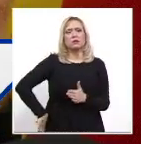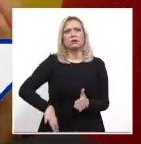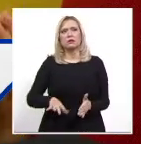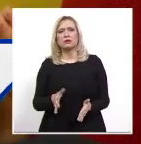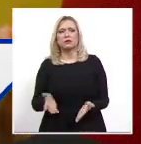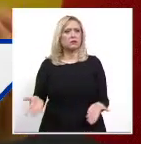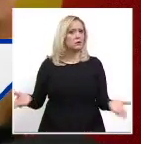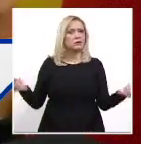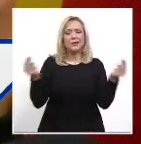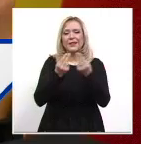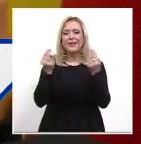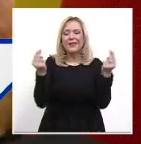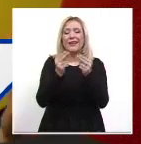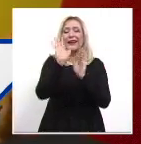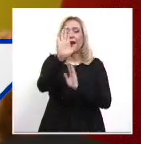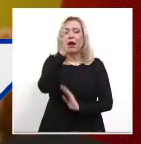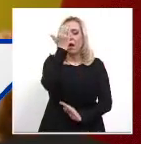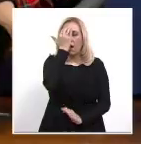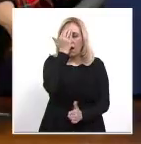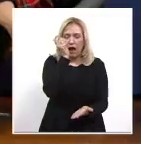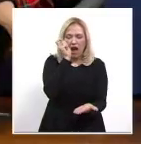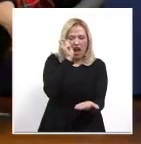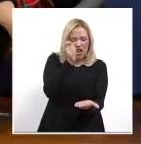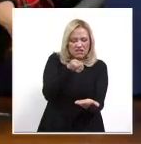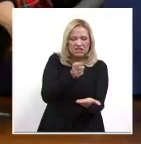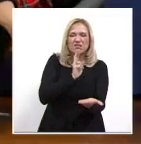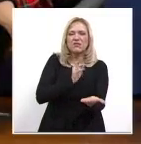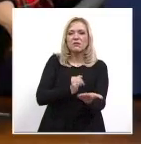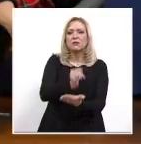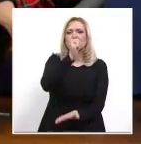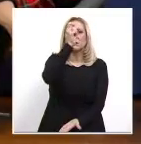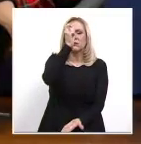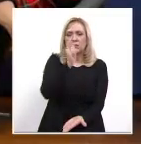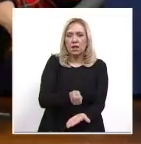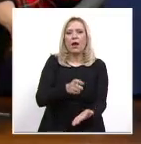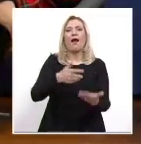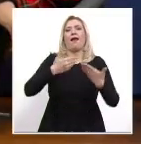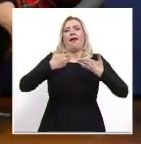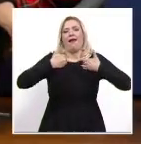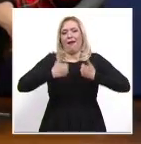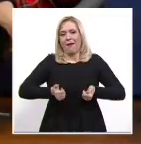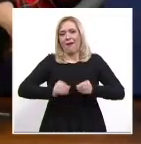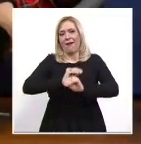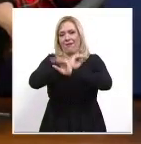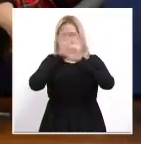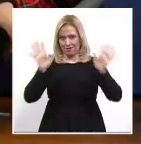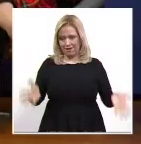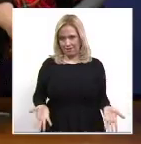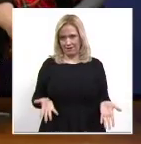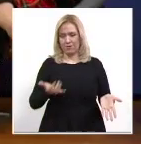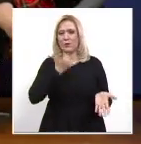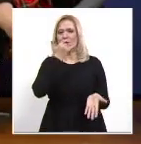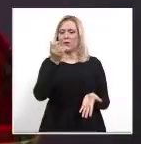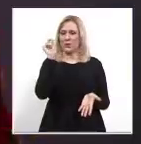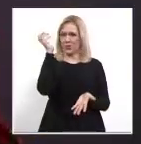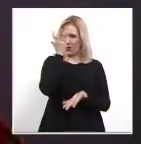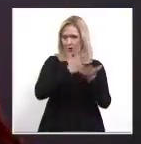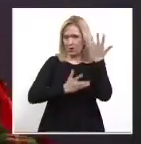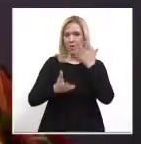tener conocimiento de las sentencias. Las ministras y el ministro destacaron la sentencia que emitió la Suprema Corte para permitir